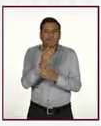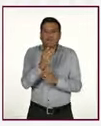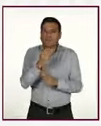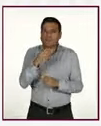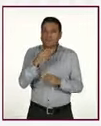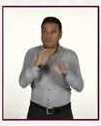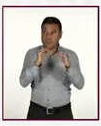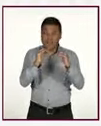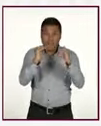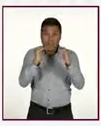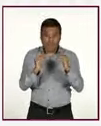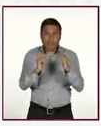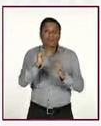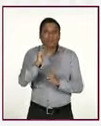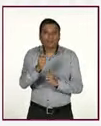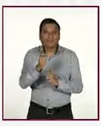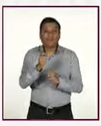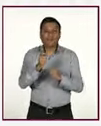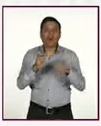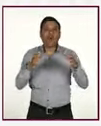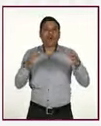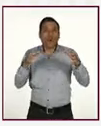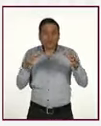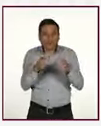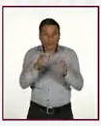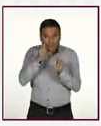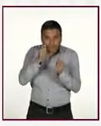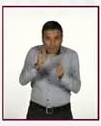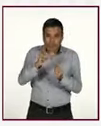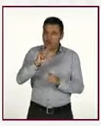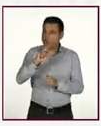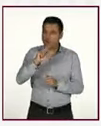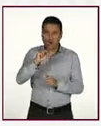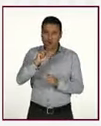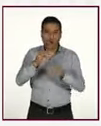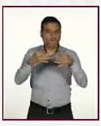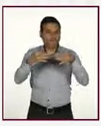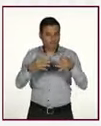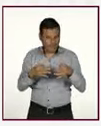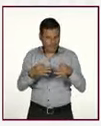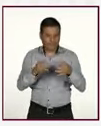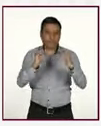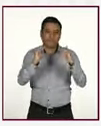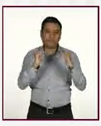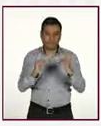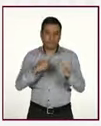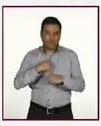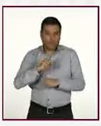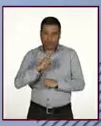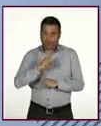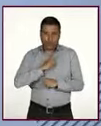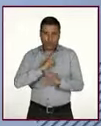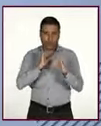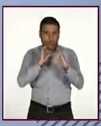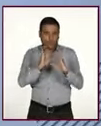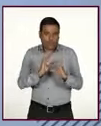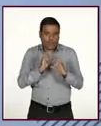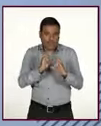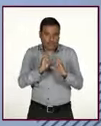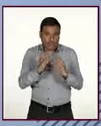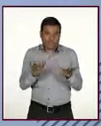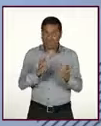hasta abajo la atención comunitaria no formal y el autocuidado, donde tenemos que tener en cuenta que